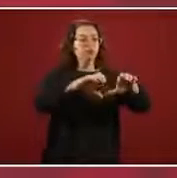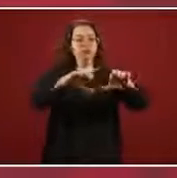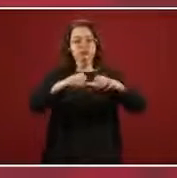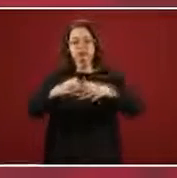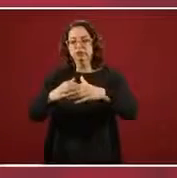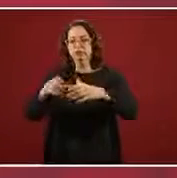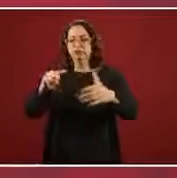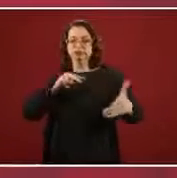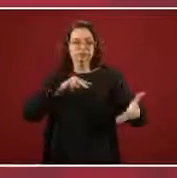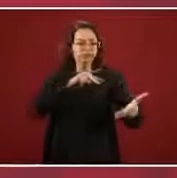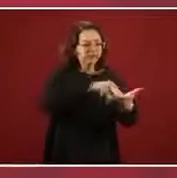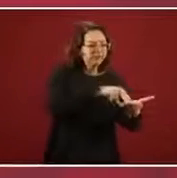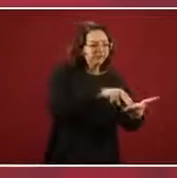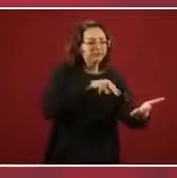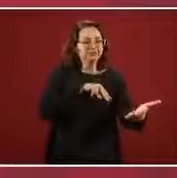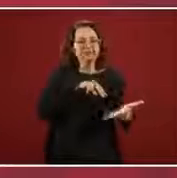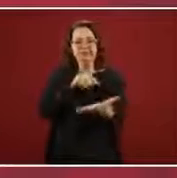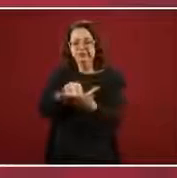es Espujil,